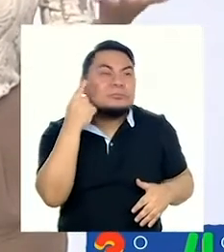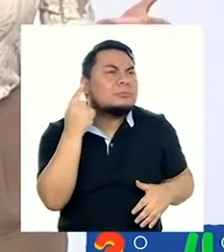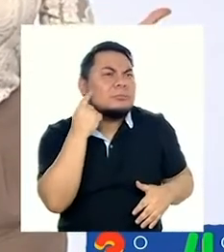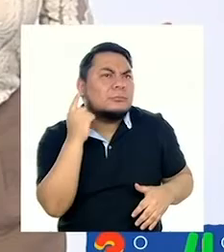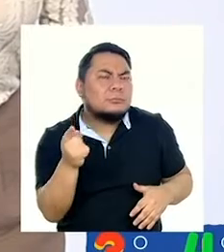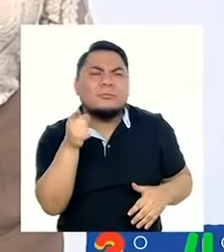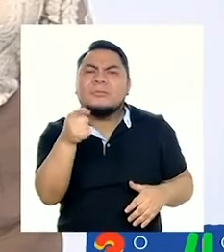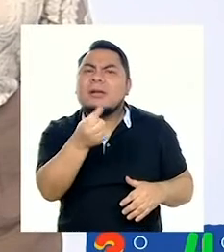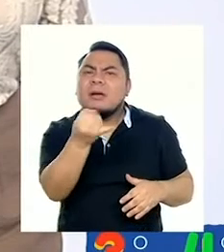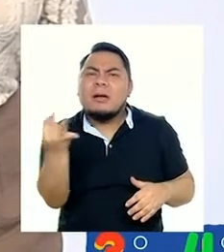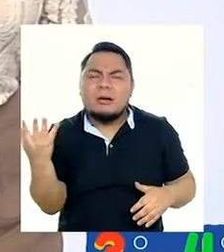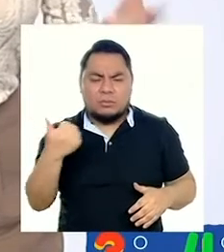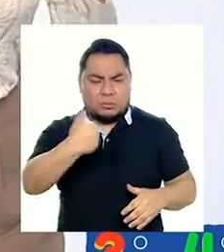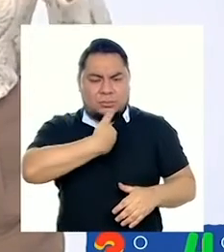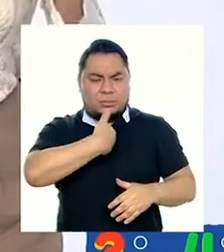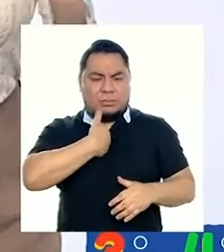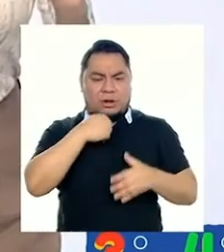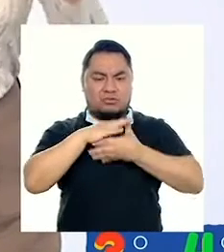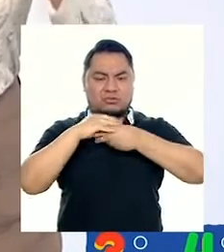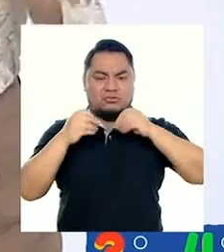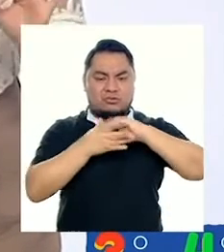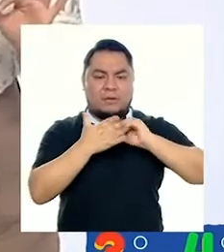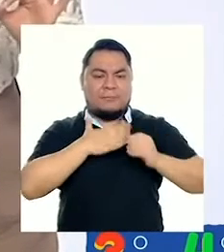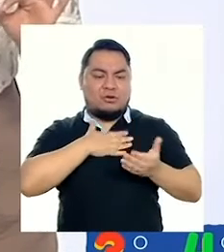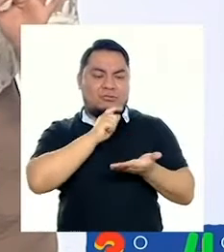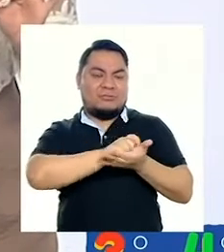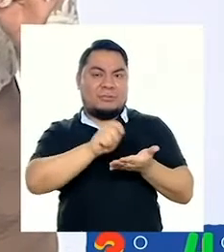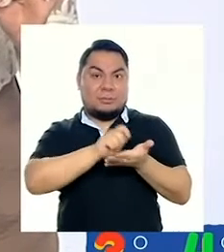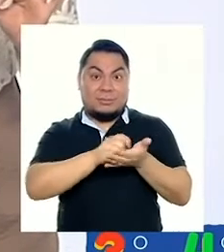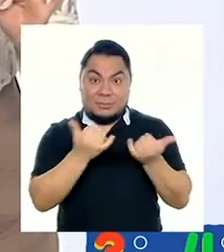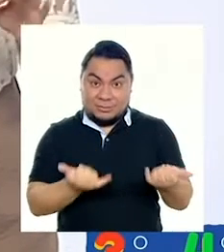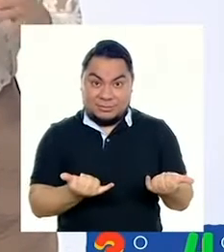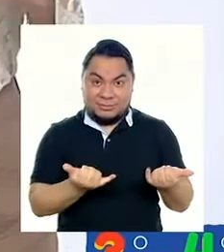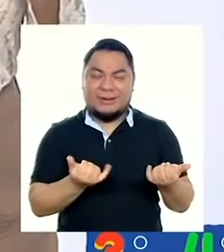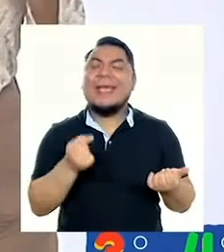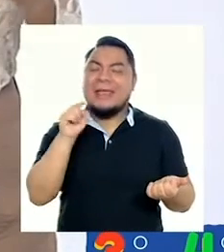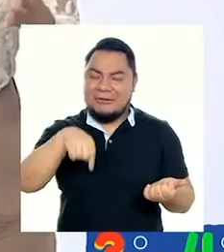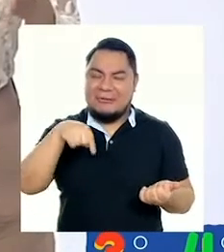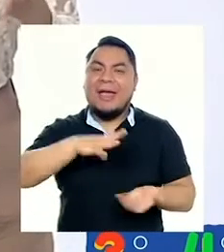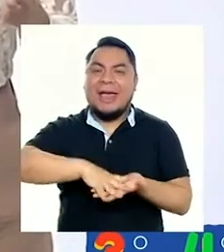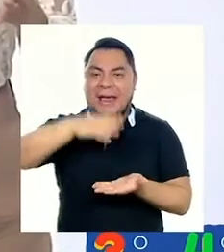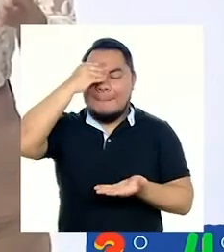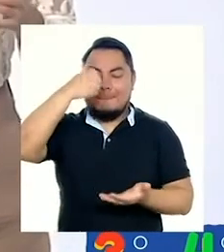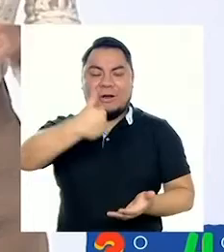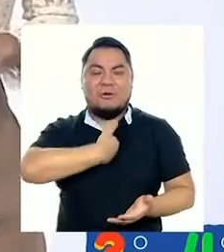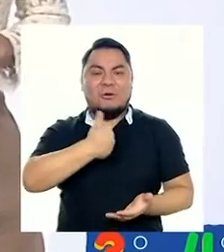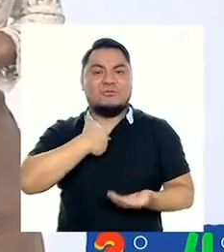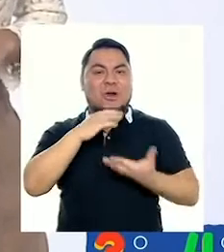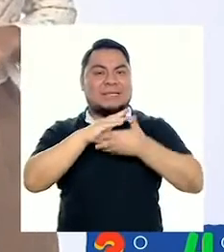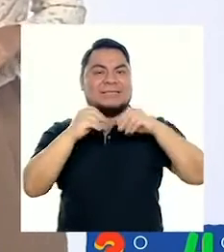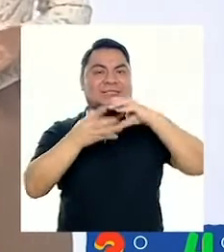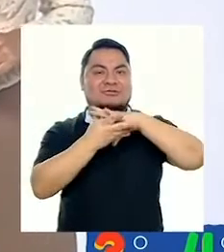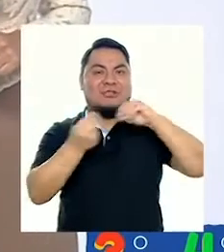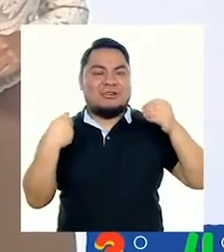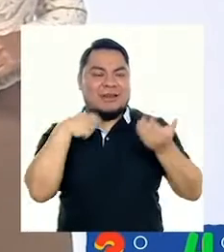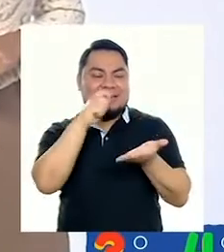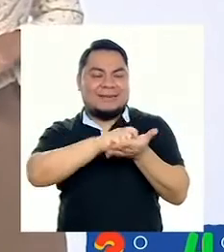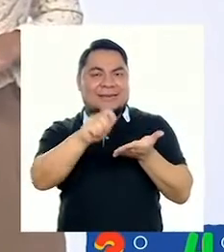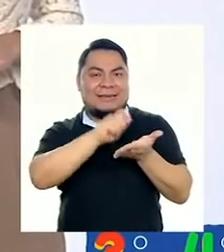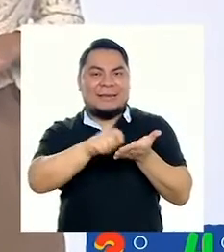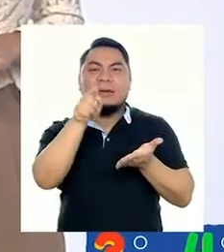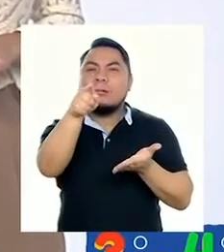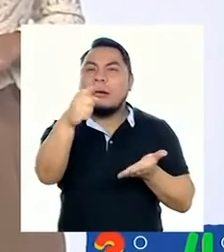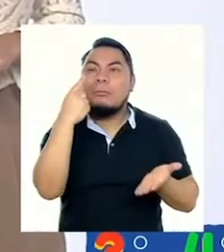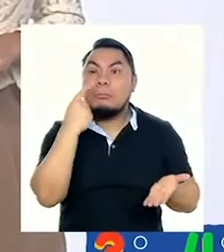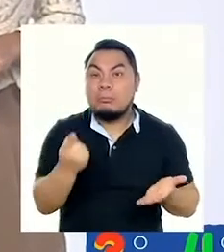la autobiografía? El día de hoy vamos a aprender muchísimo sobre la autobiografía. ¿Tendrá algo que